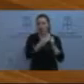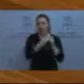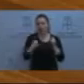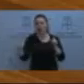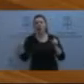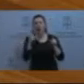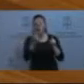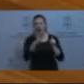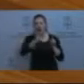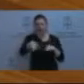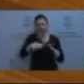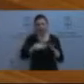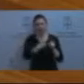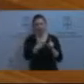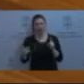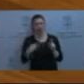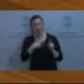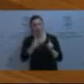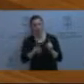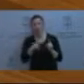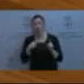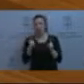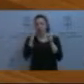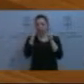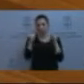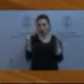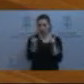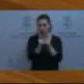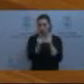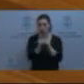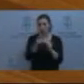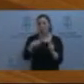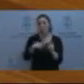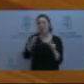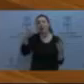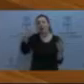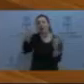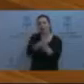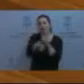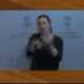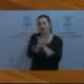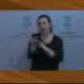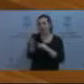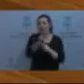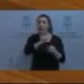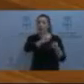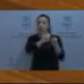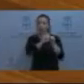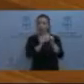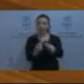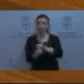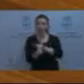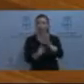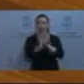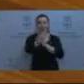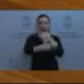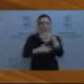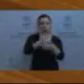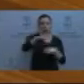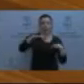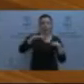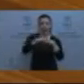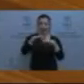materia, que pueden determinar, por contestar a su pregunta, la modificación, evolución de la red de